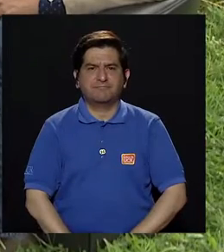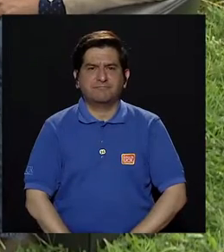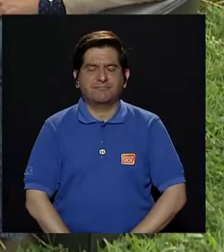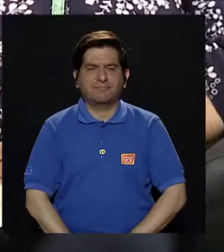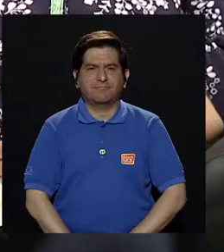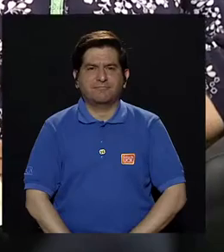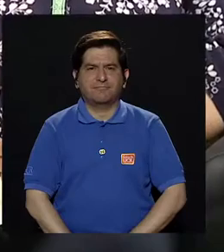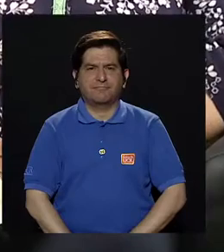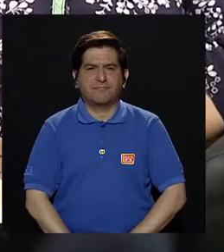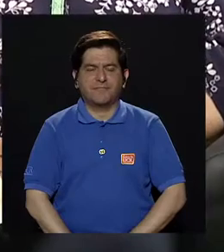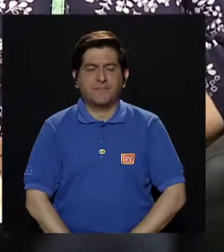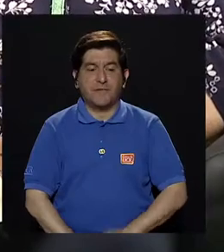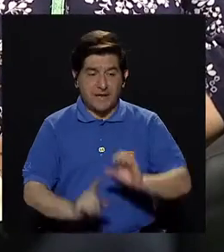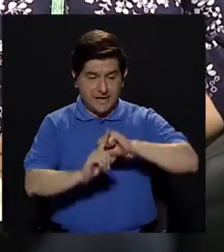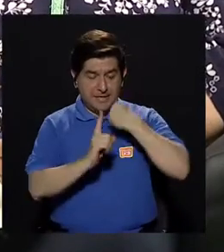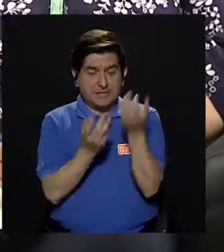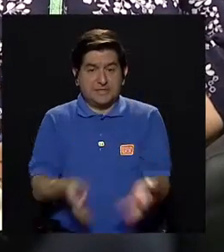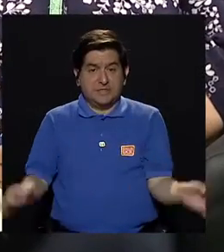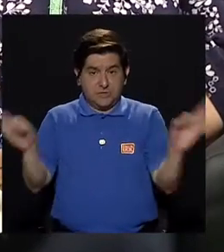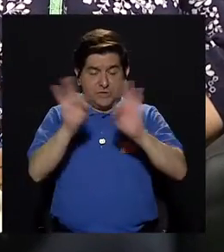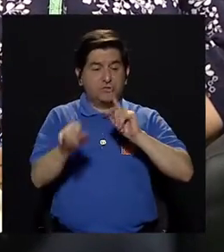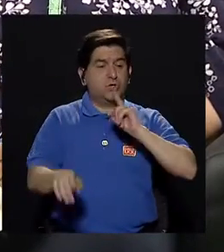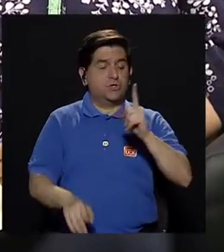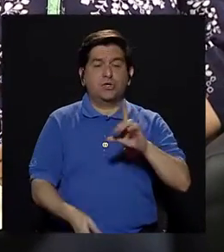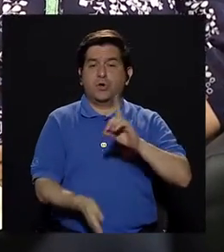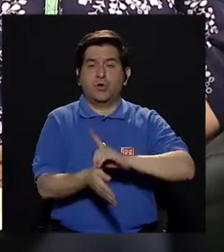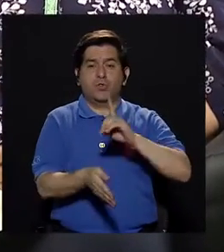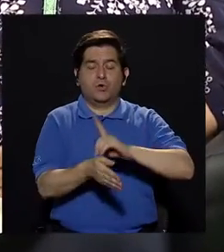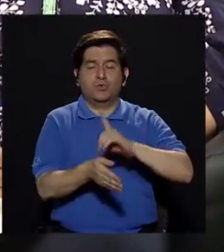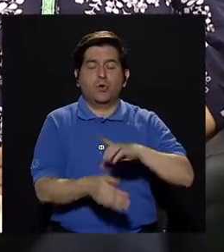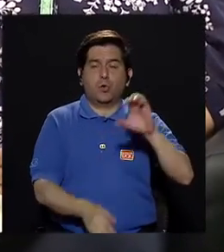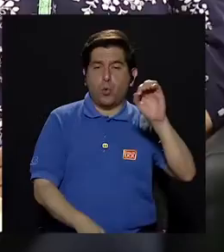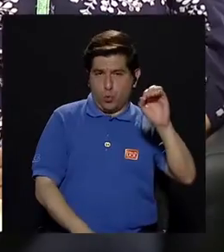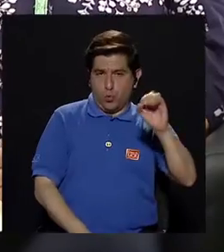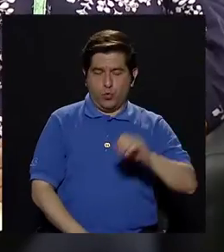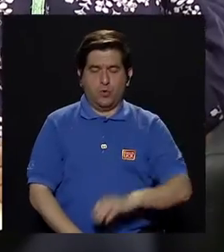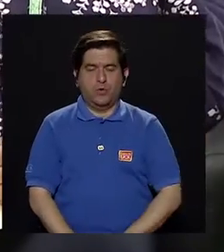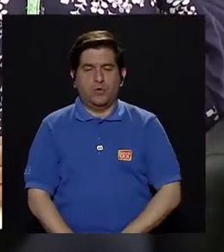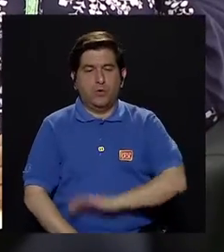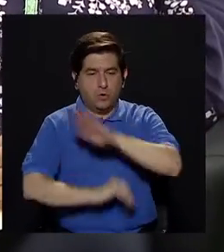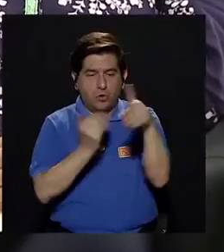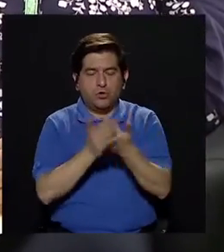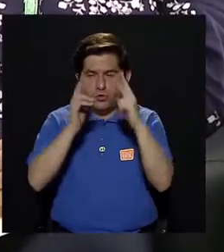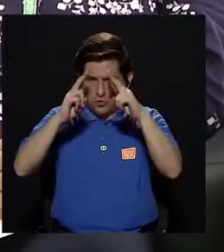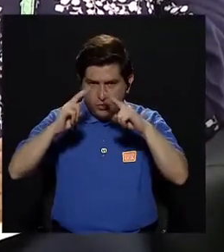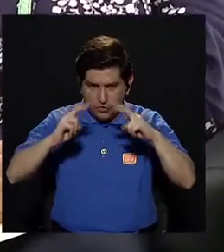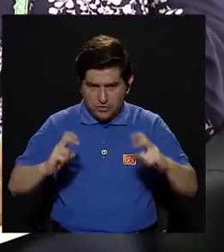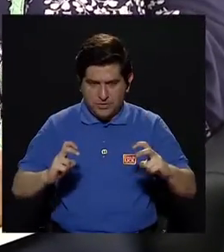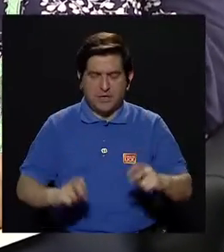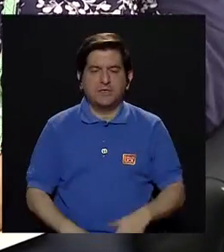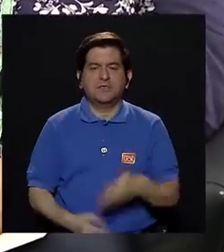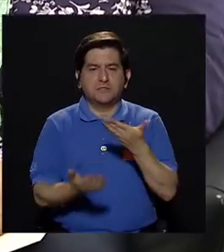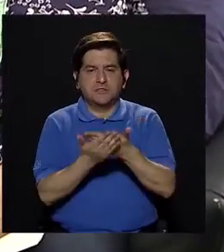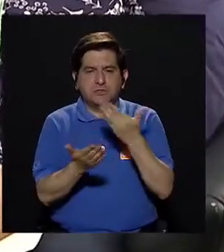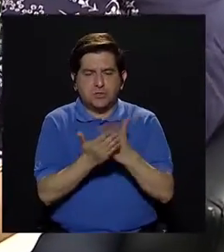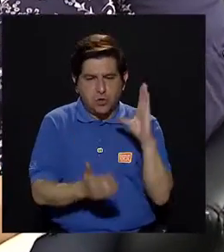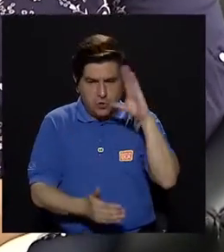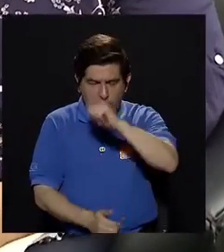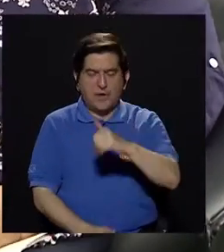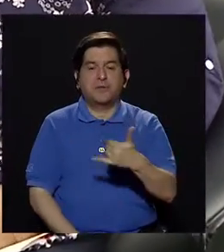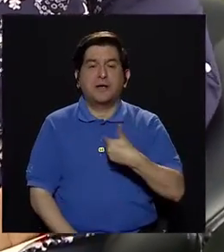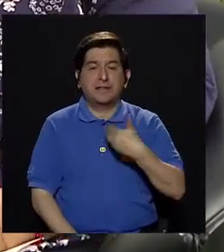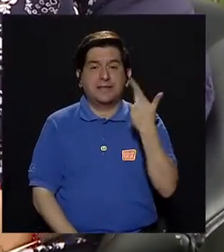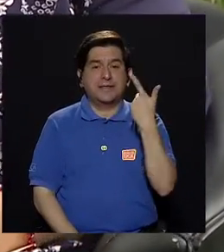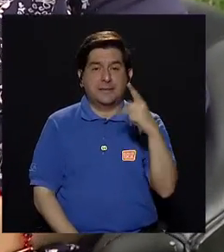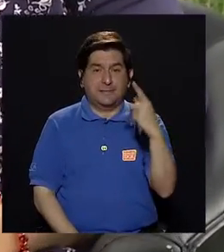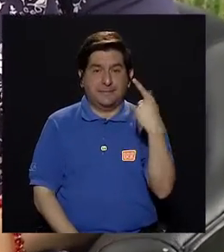a un punto muy importante que decía el doctor Urcullo, es que todo examen y toda prueba de detección tiene